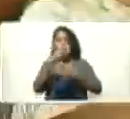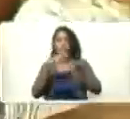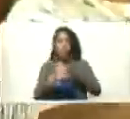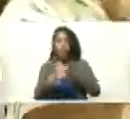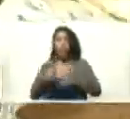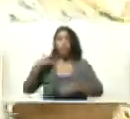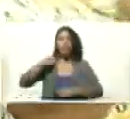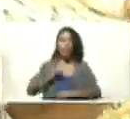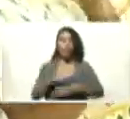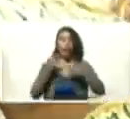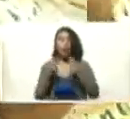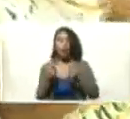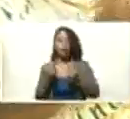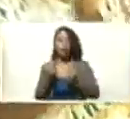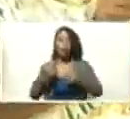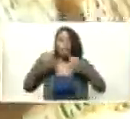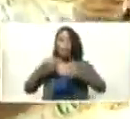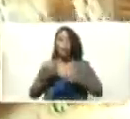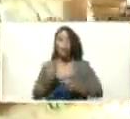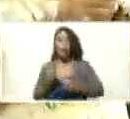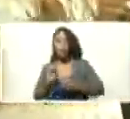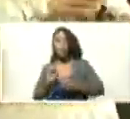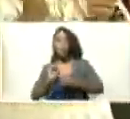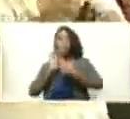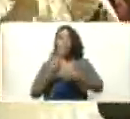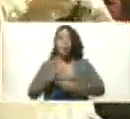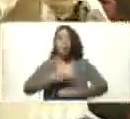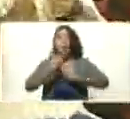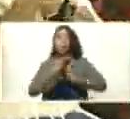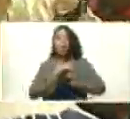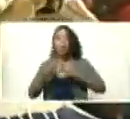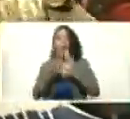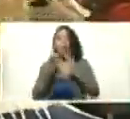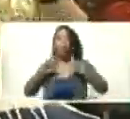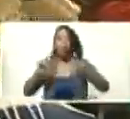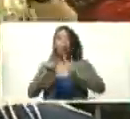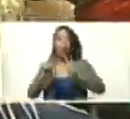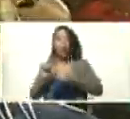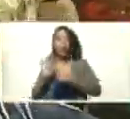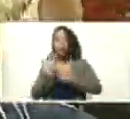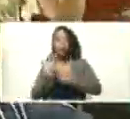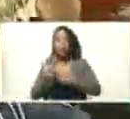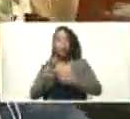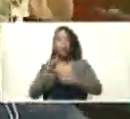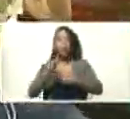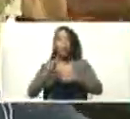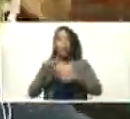tenga recursos para expresarse en sus respectivas localidades, en sus respectivas regiones.